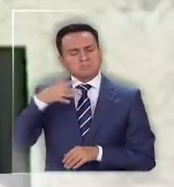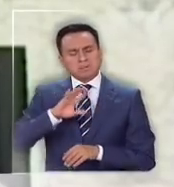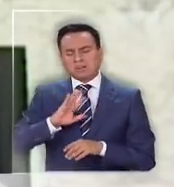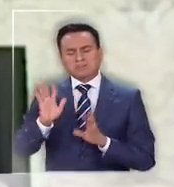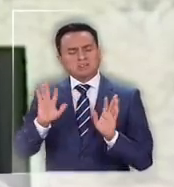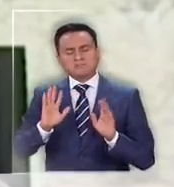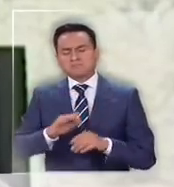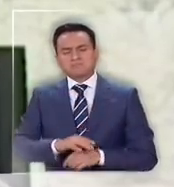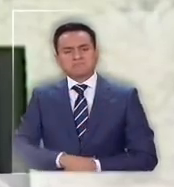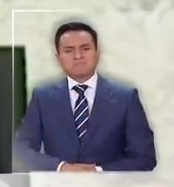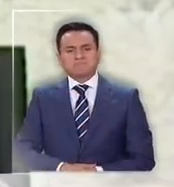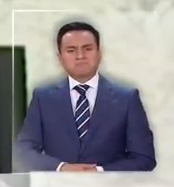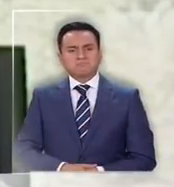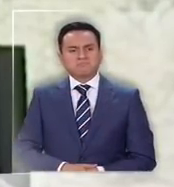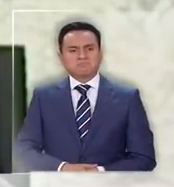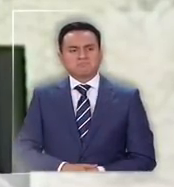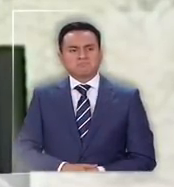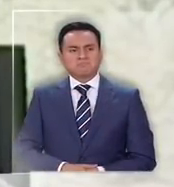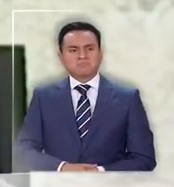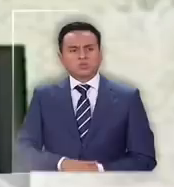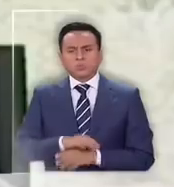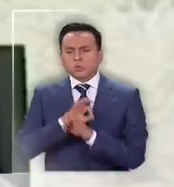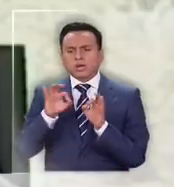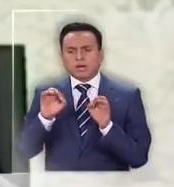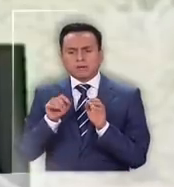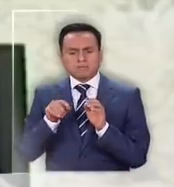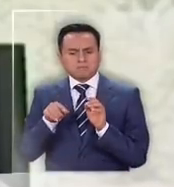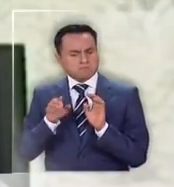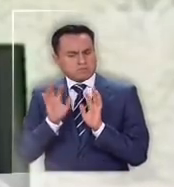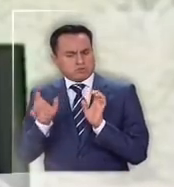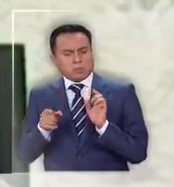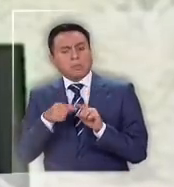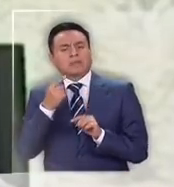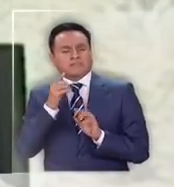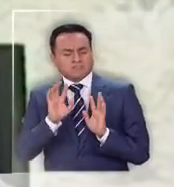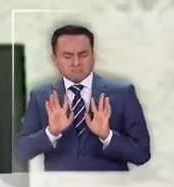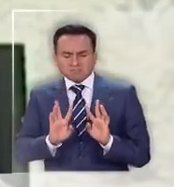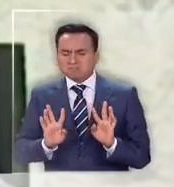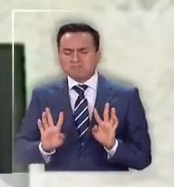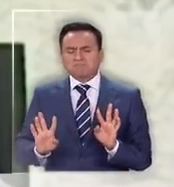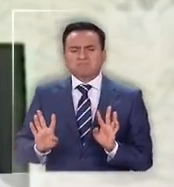Era que nunca le había pasado con nadie, que en realidad